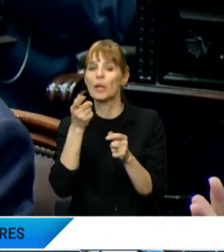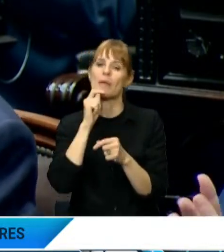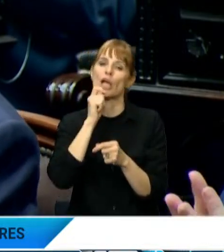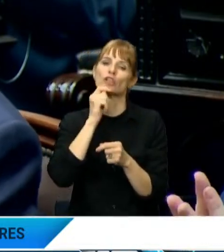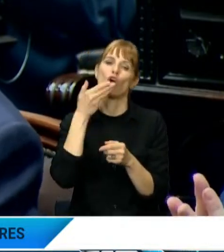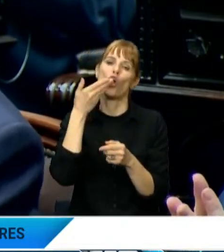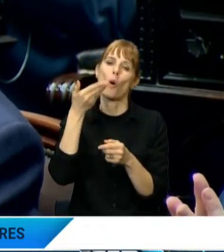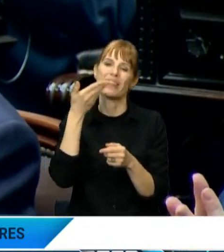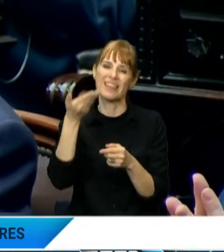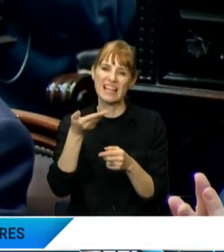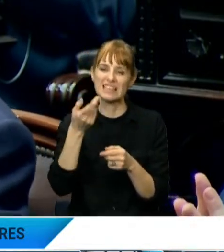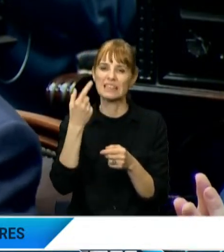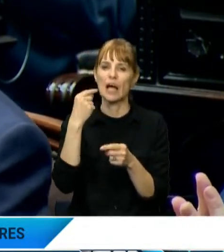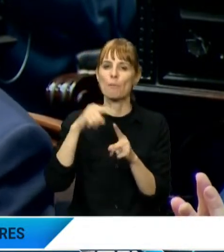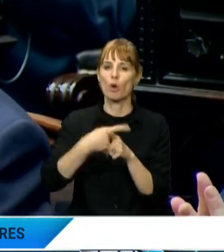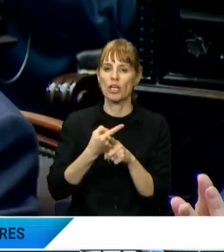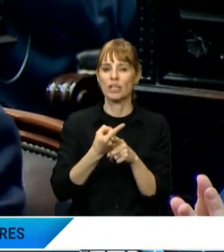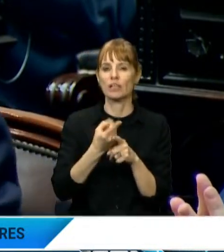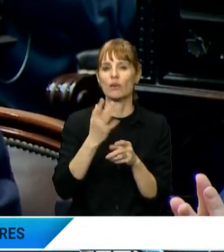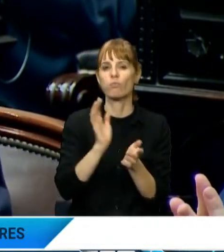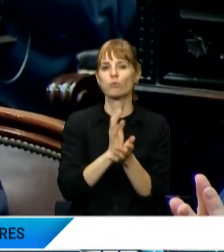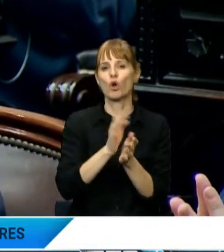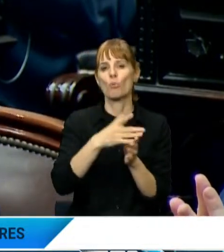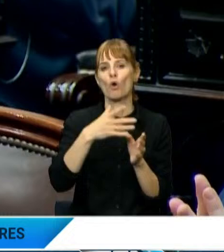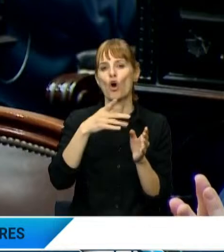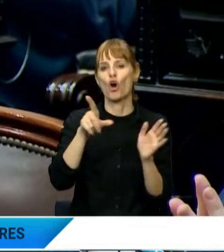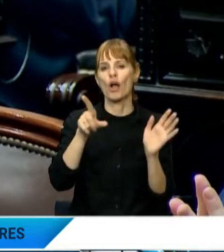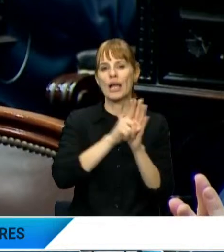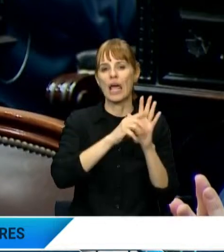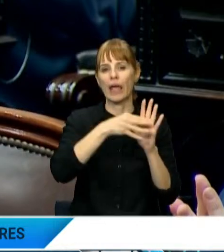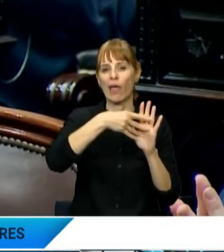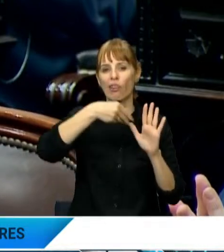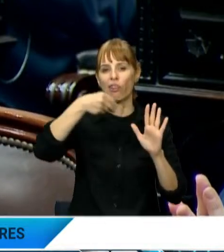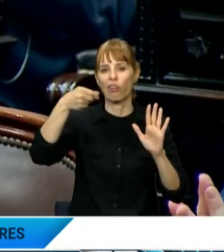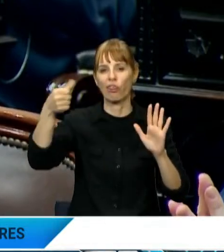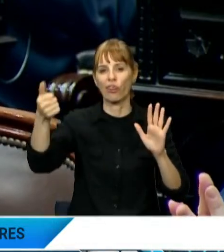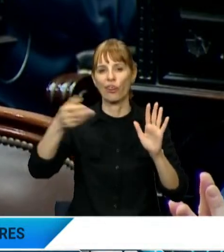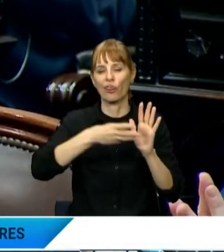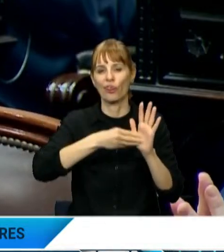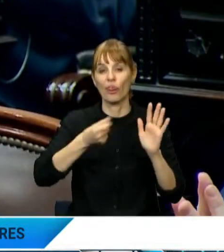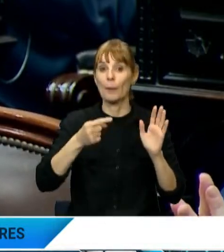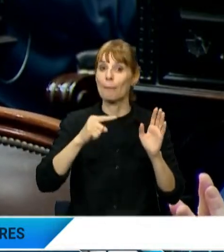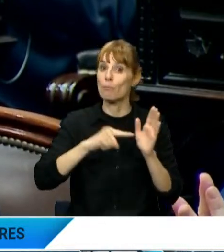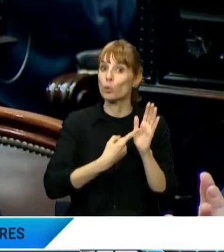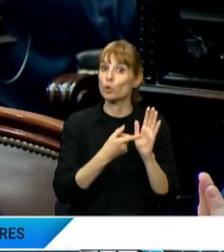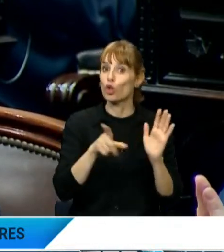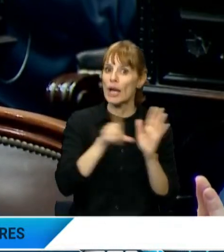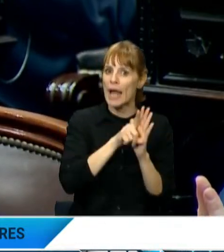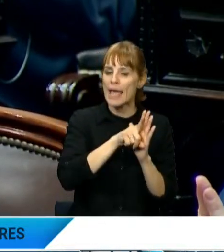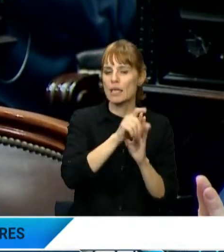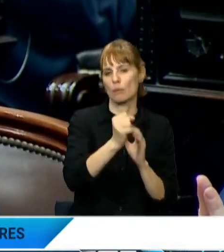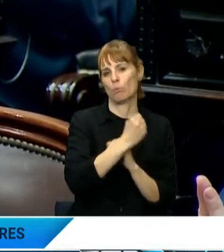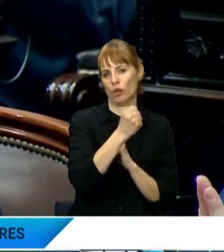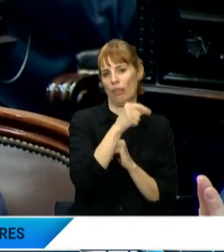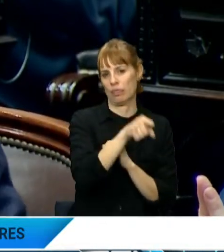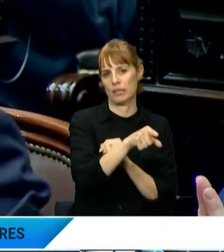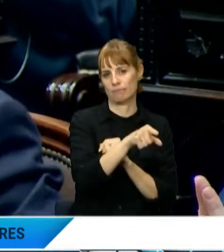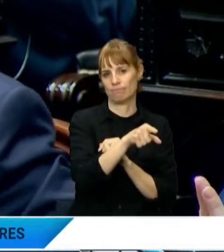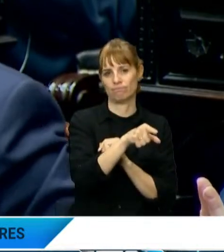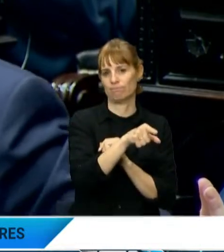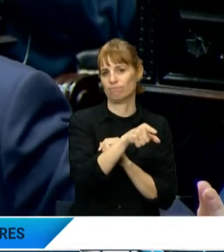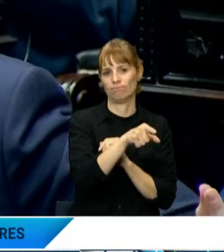la deshilachada ley. La verdad que la ley que sale es una ley con entidad y con importancia.